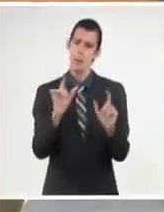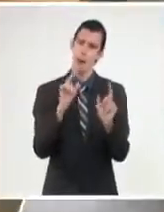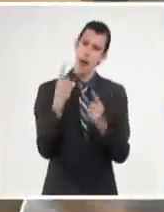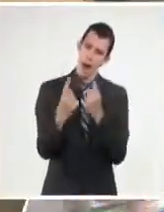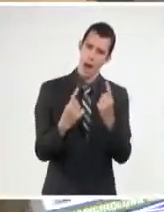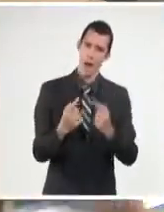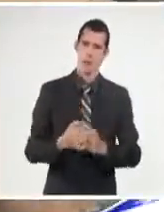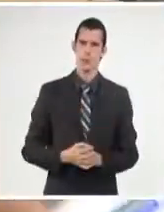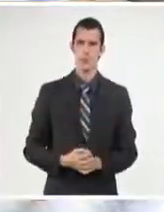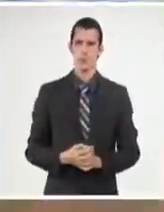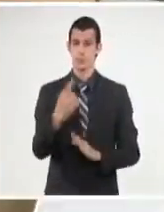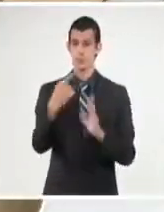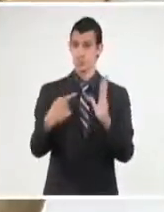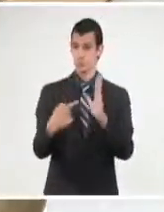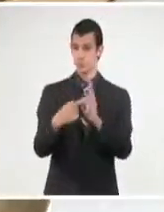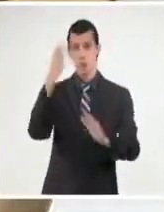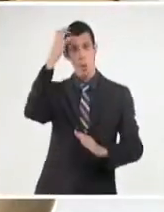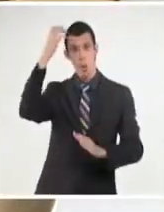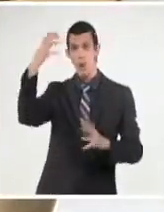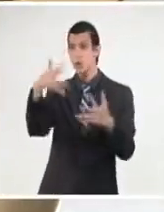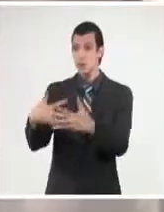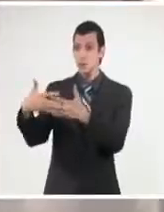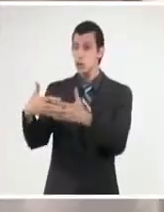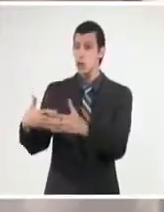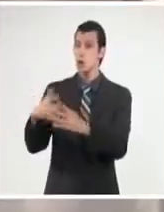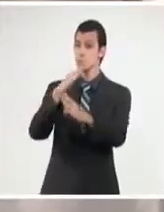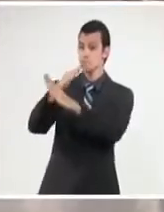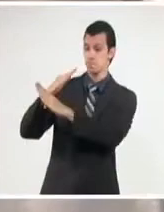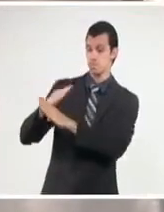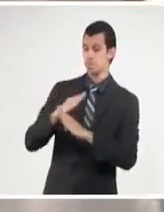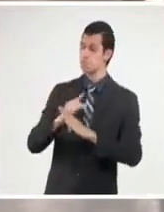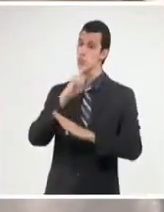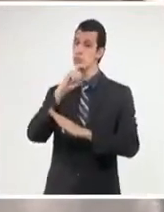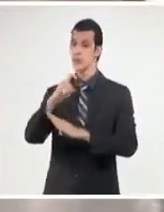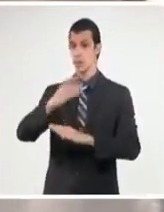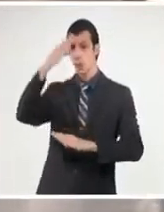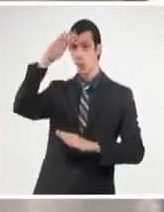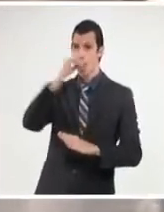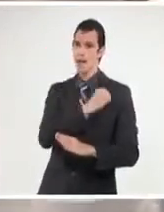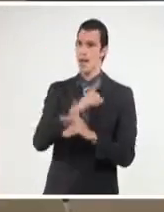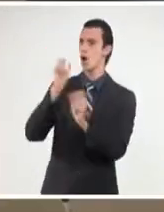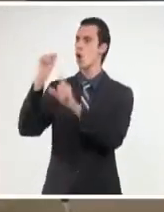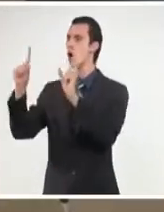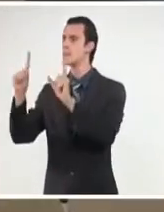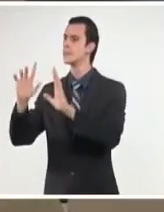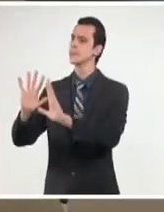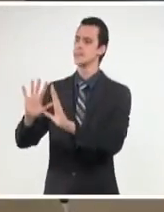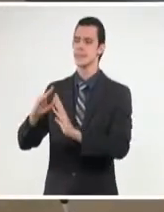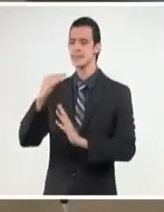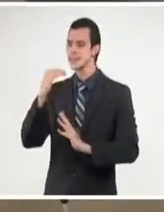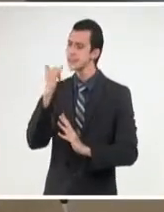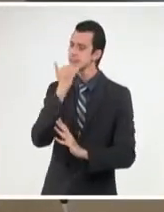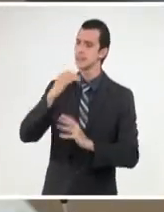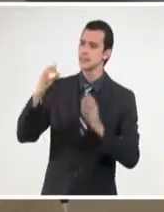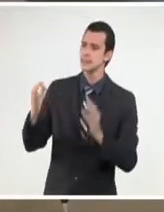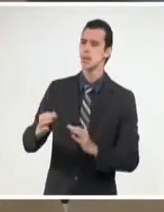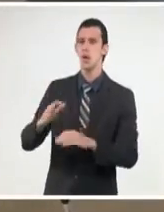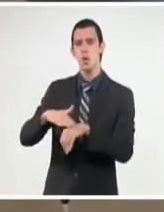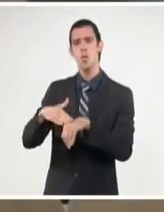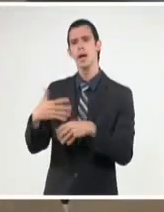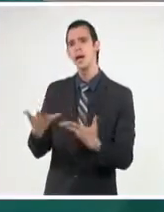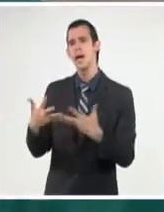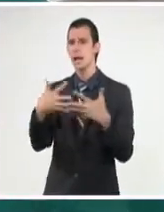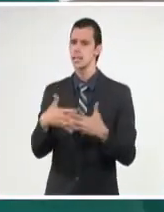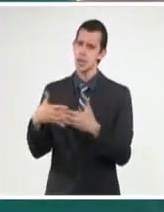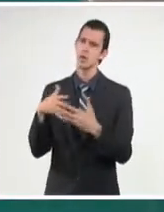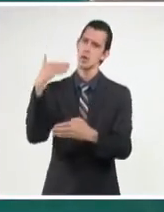navieras por parte del gobierno de Estados Unidos. Ante esta realidad, cada producción resulta vital y urgente para el